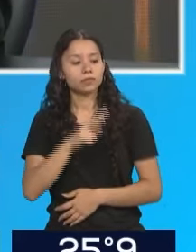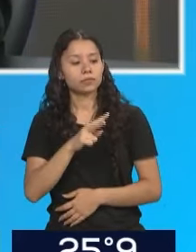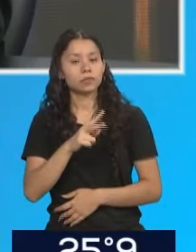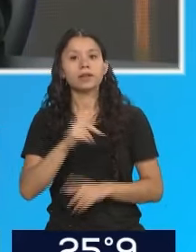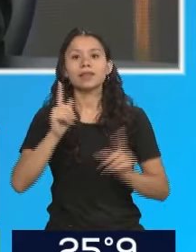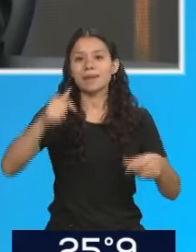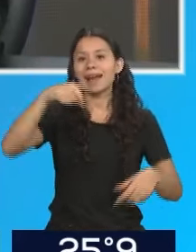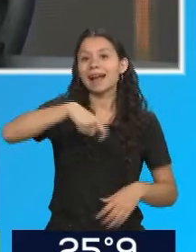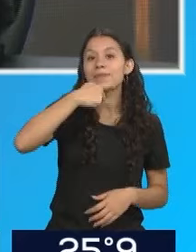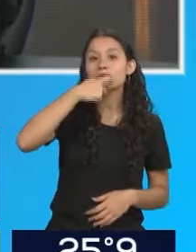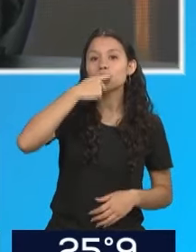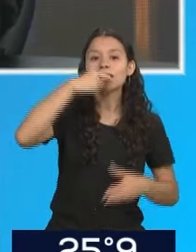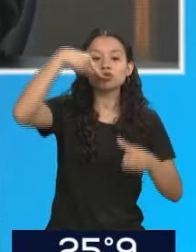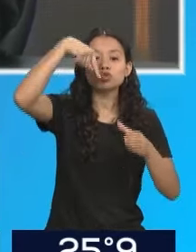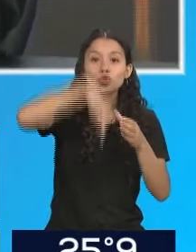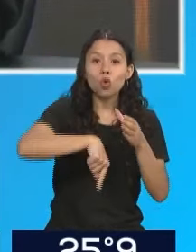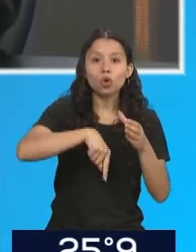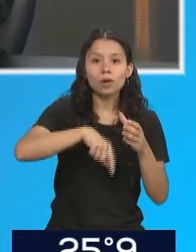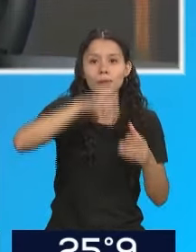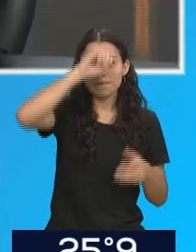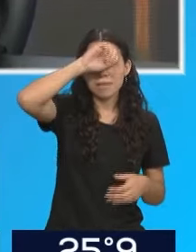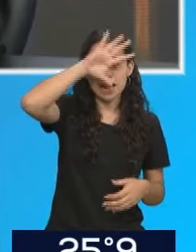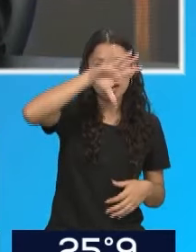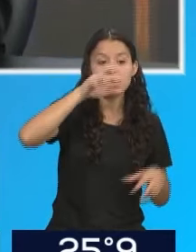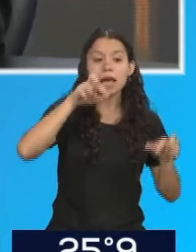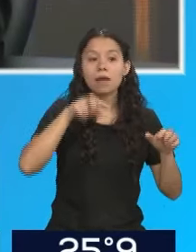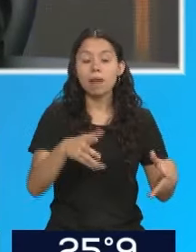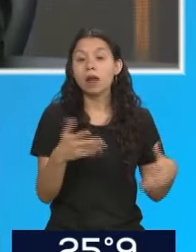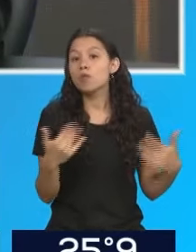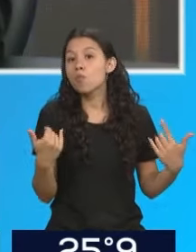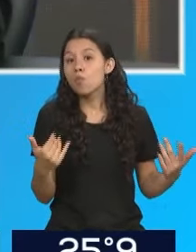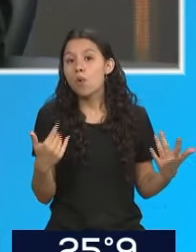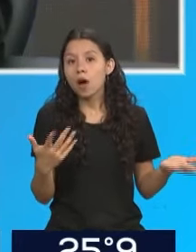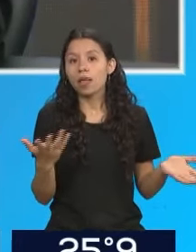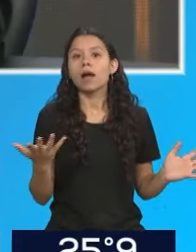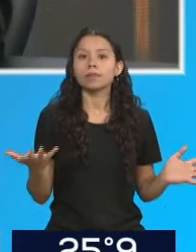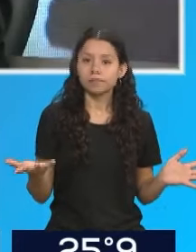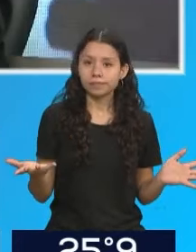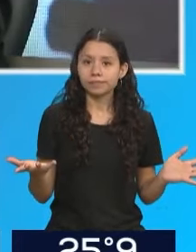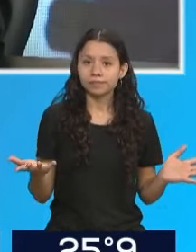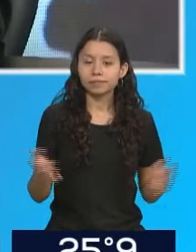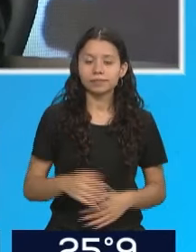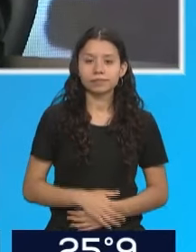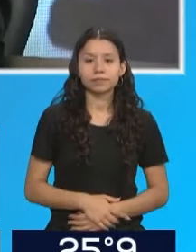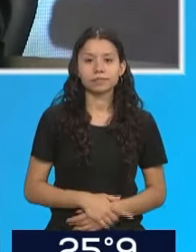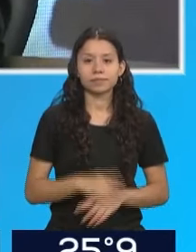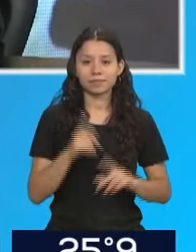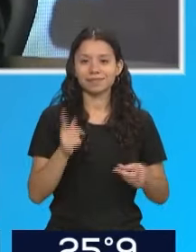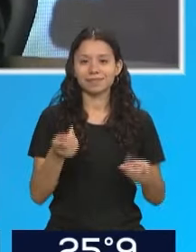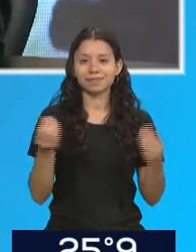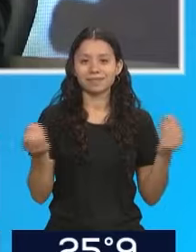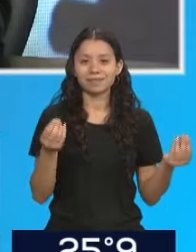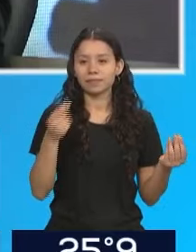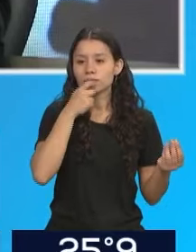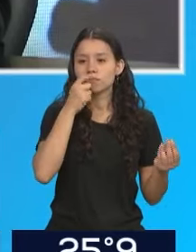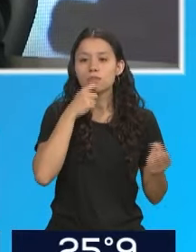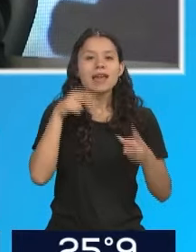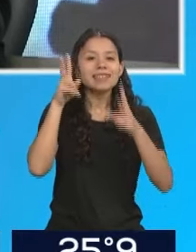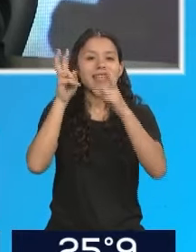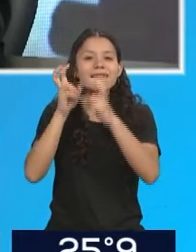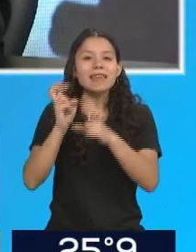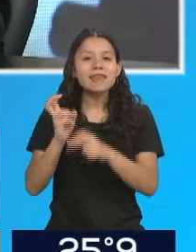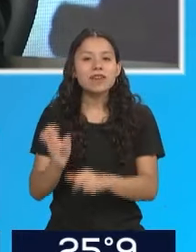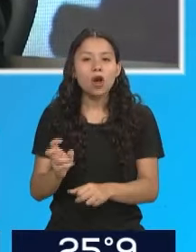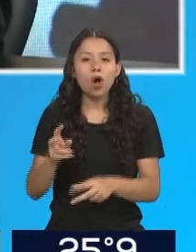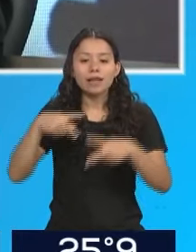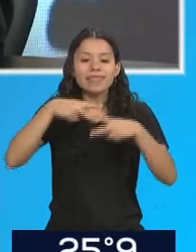la provincia, y de adaptar, de acuerdo con los mecanismos científicos de último